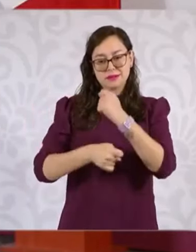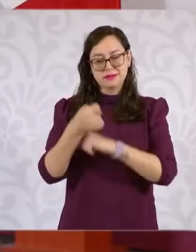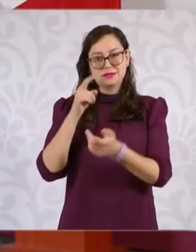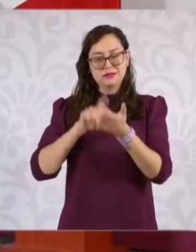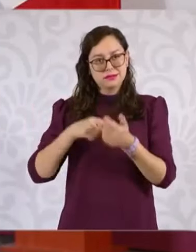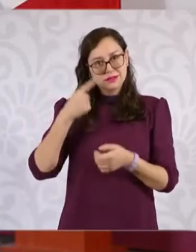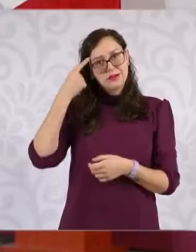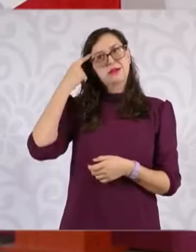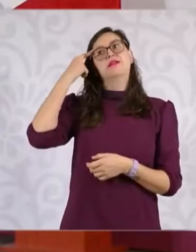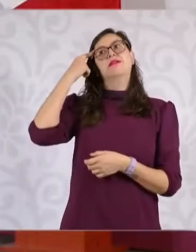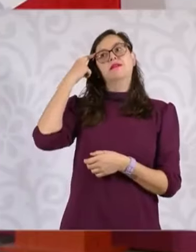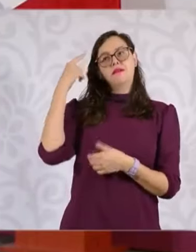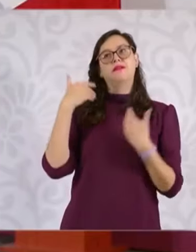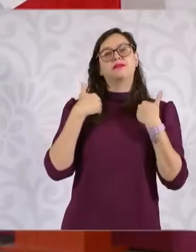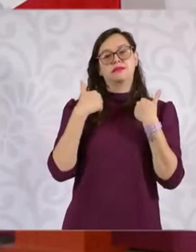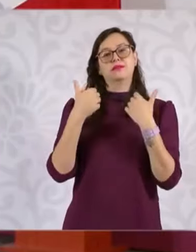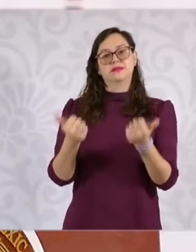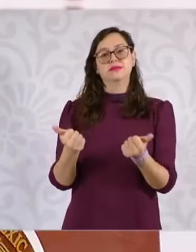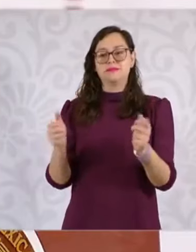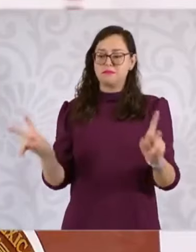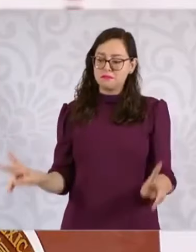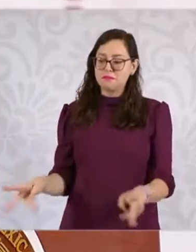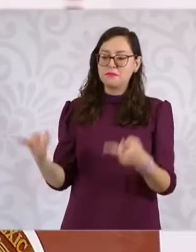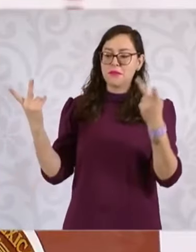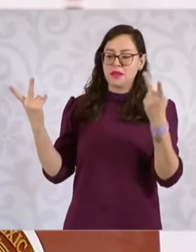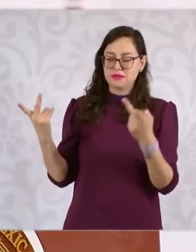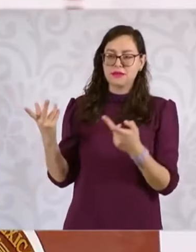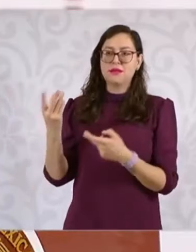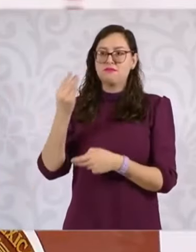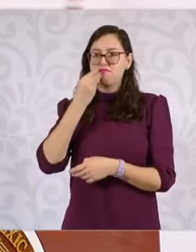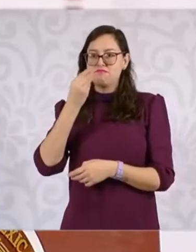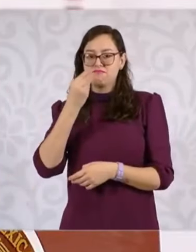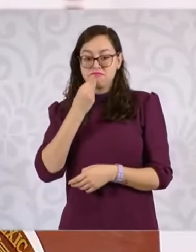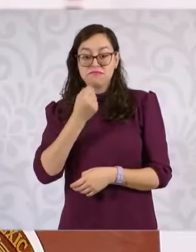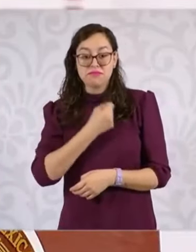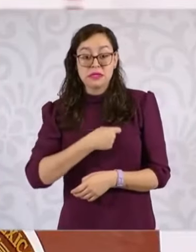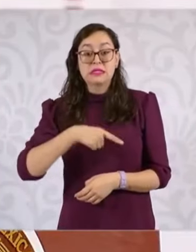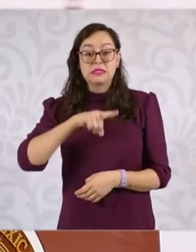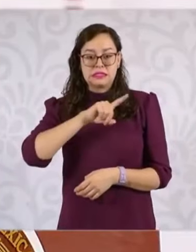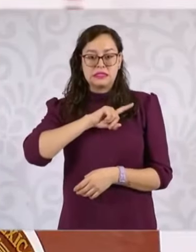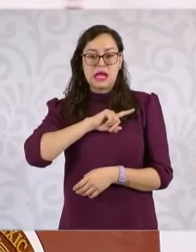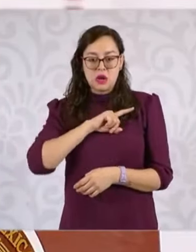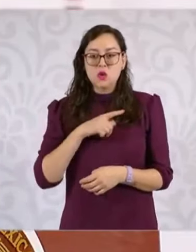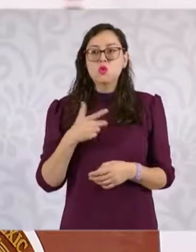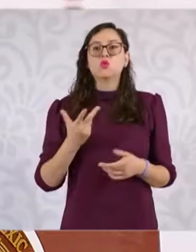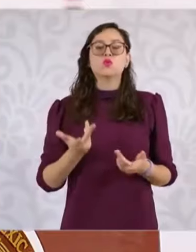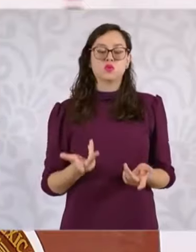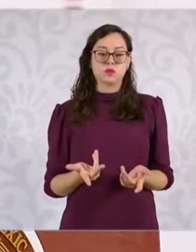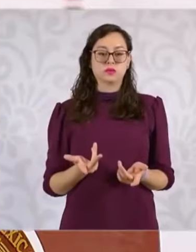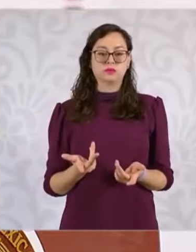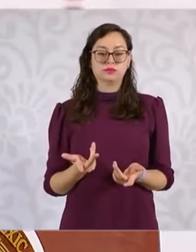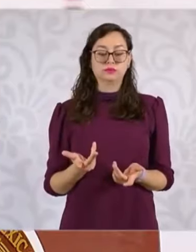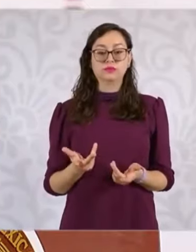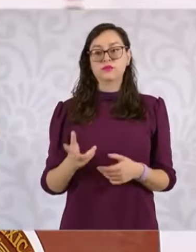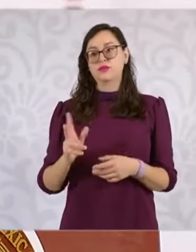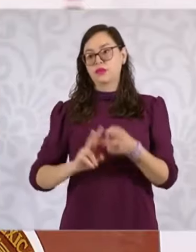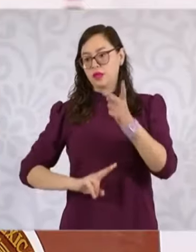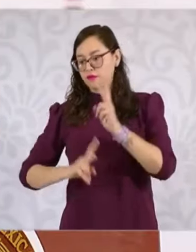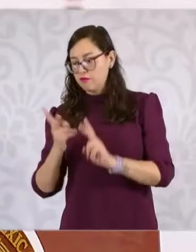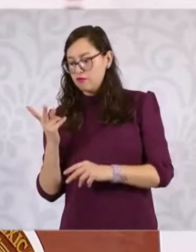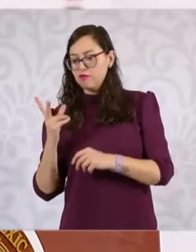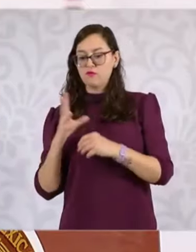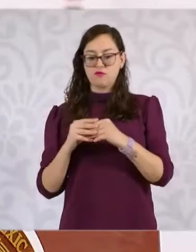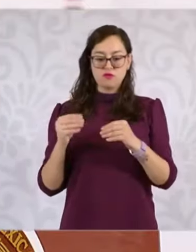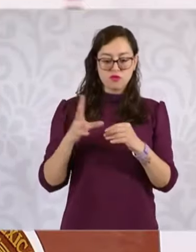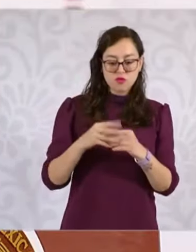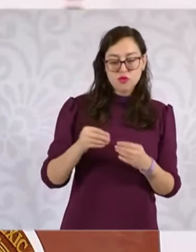prioricen el consumo de alimentos locales, de temporada, dicen los lineamientos, el consumo de verduras, frutas,